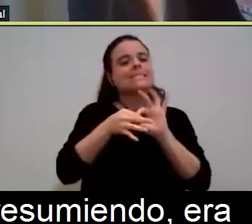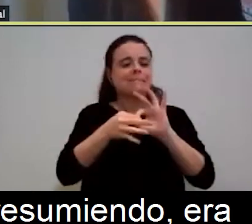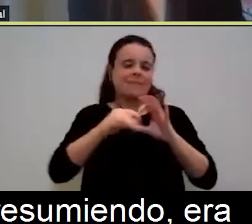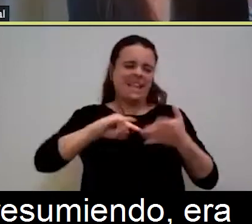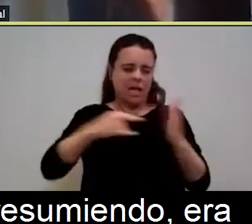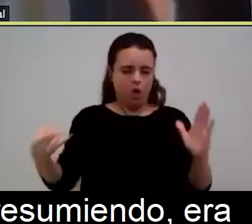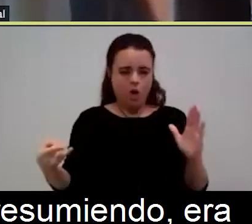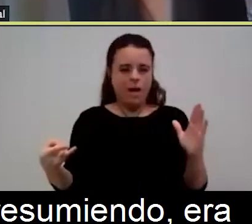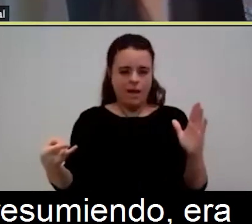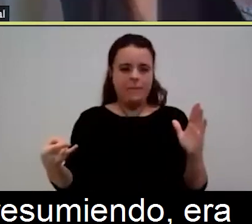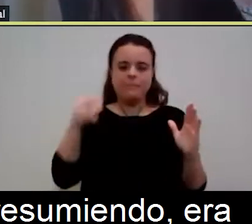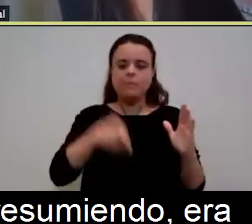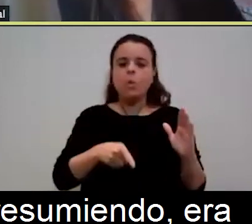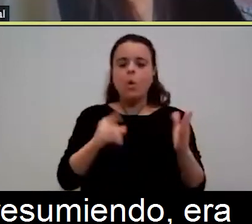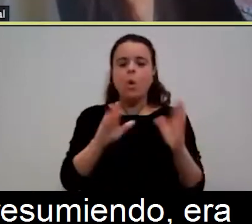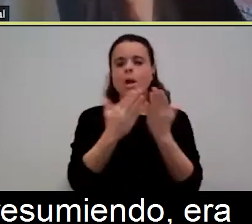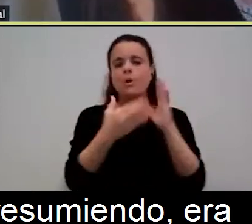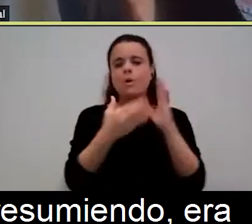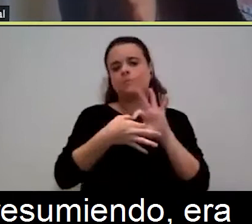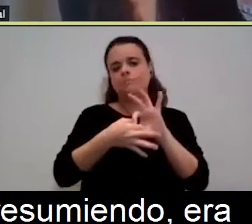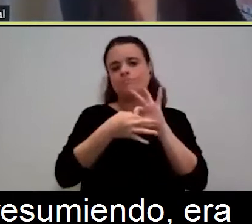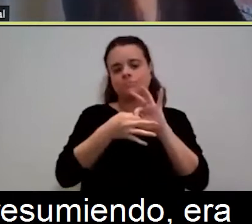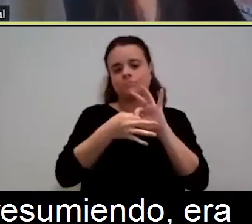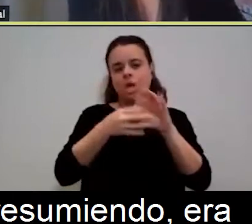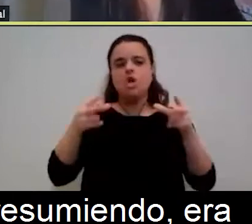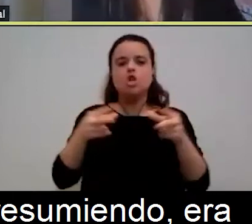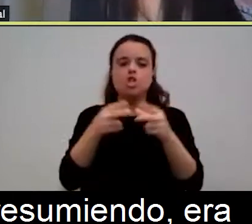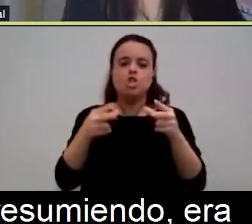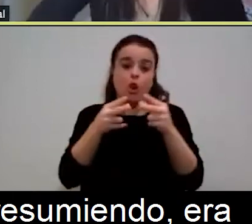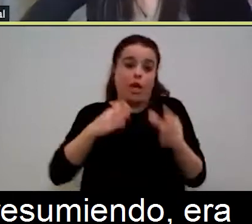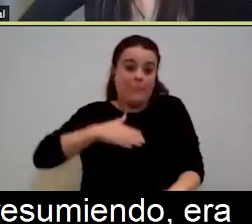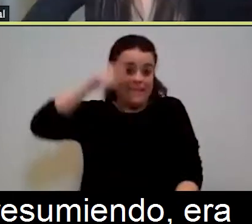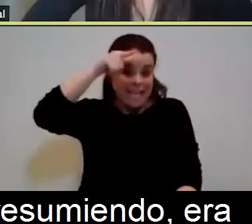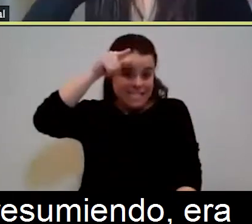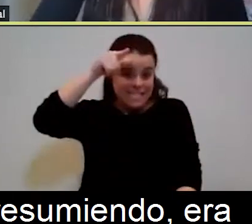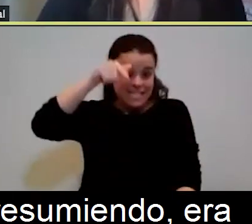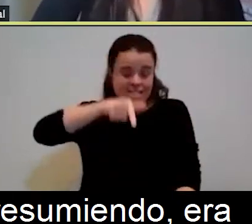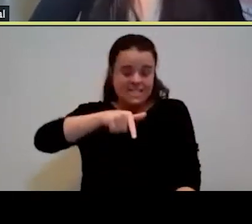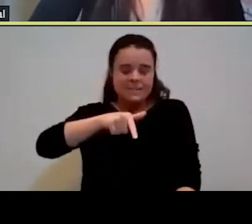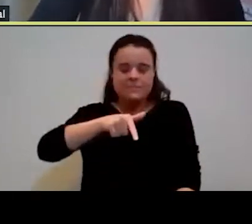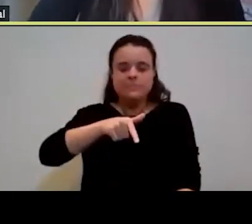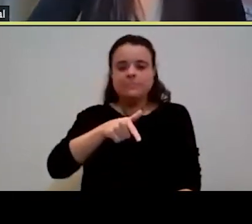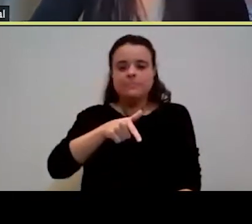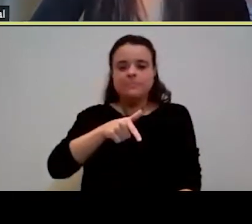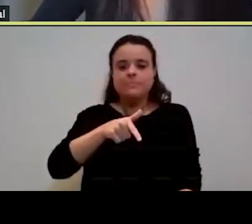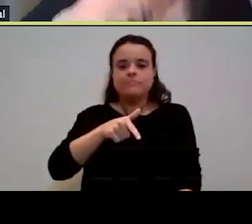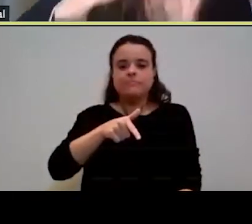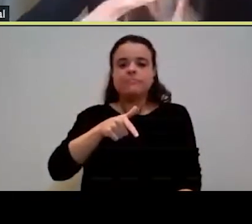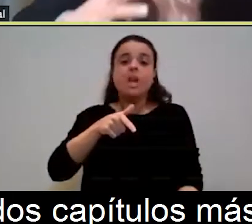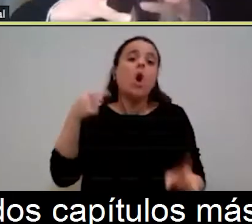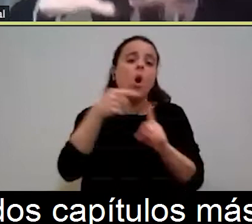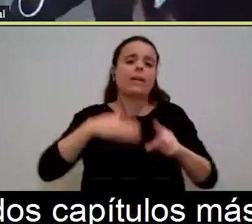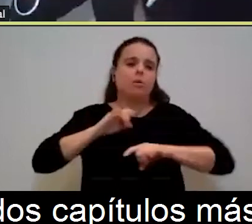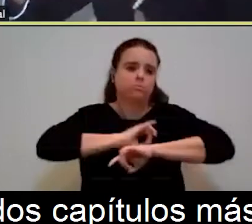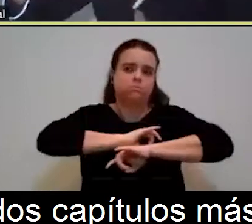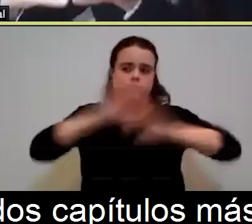a, muy de sociología, ¿no? Y bueno, pues resumiendo, era mi tesis doctoral, que era precisamente sobre todo esto, y la hice para todos los públicos.